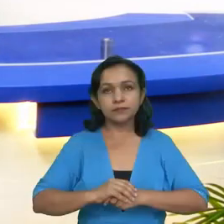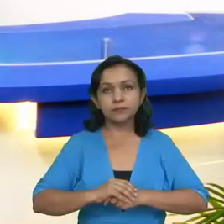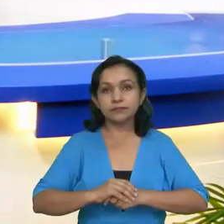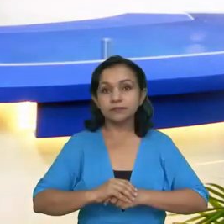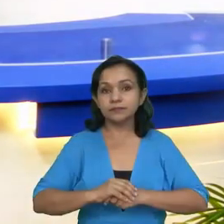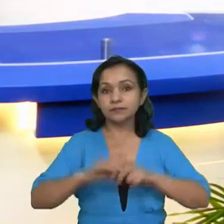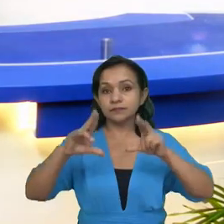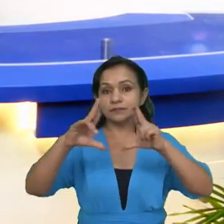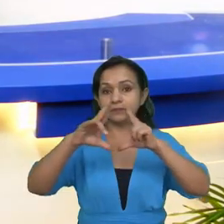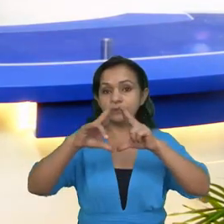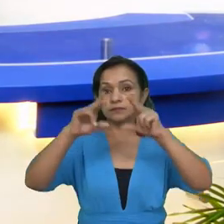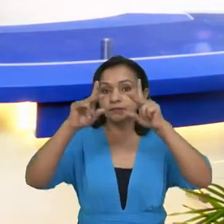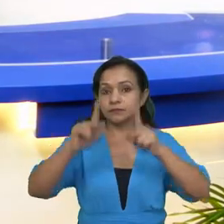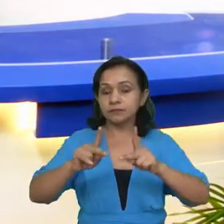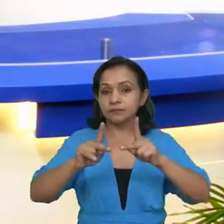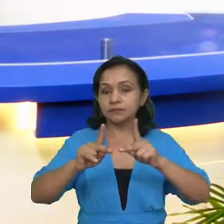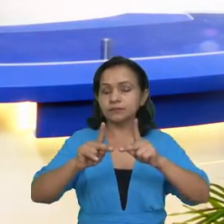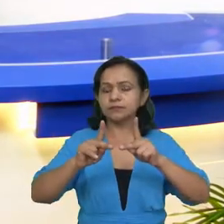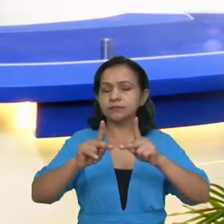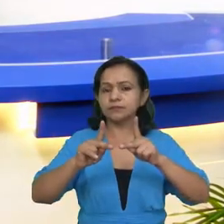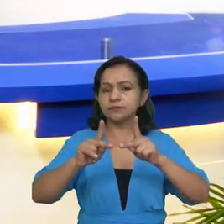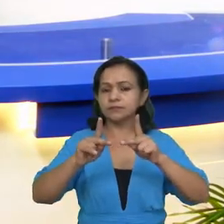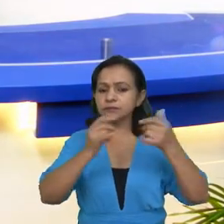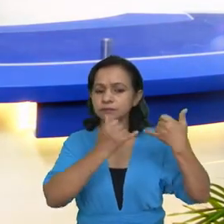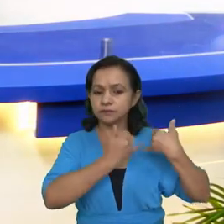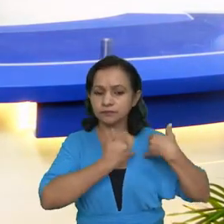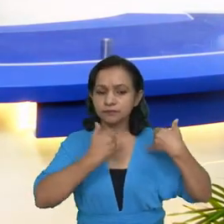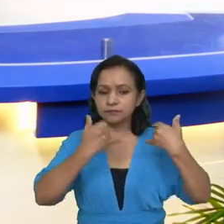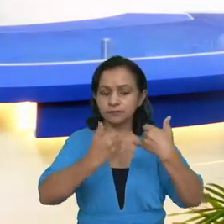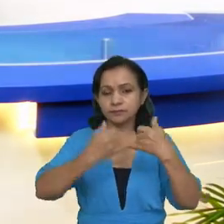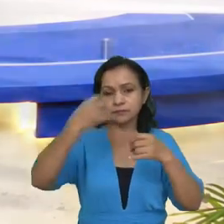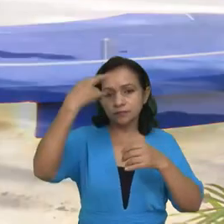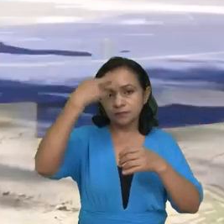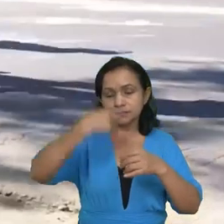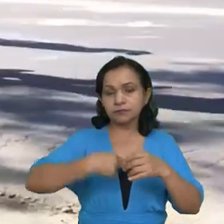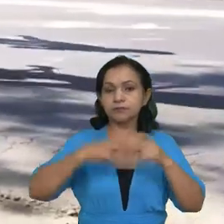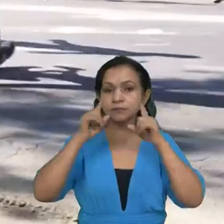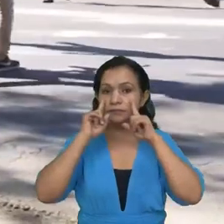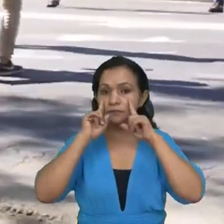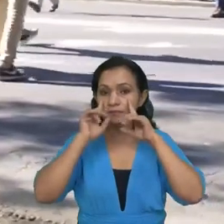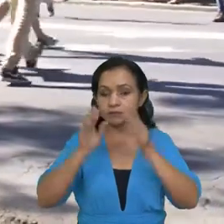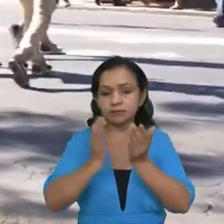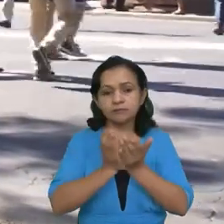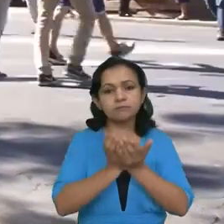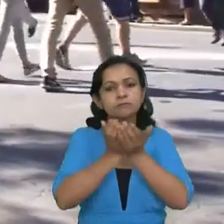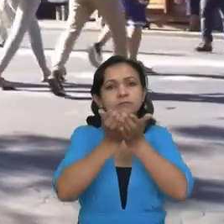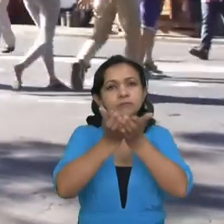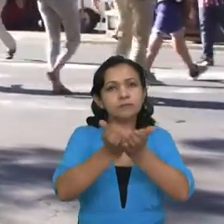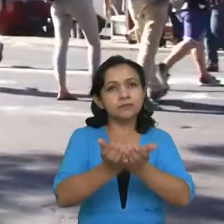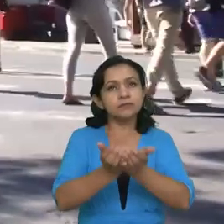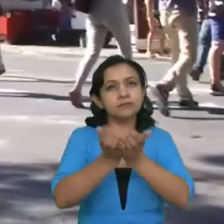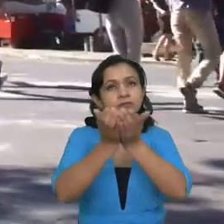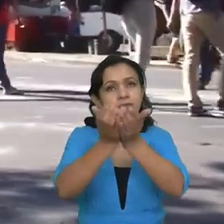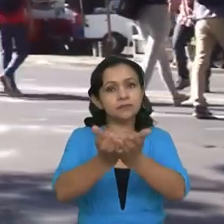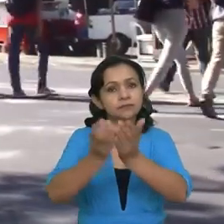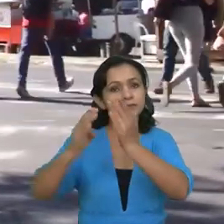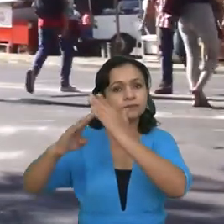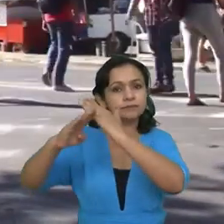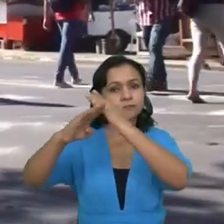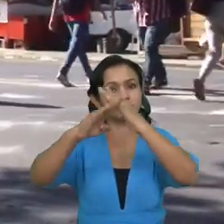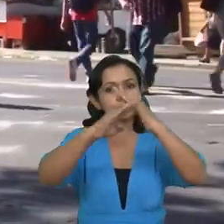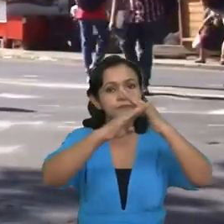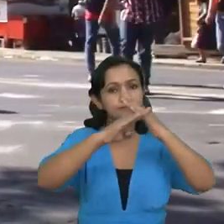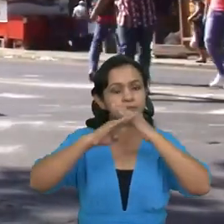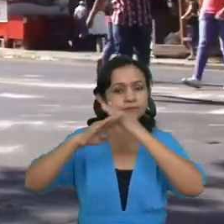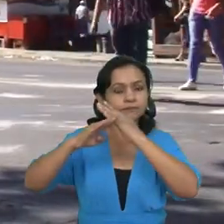los nicaragüenses pueden estar seguros que las instituciones encargadas de la seguridad de nuestros puertos marítimos como un muro de contención del